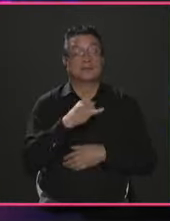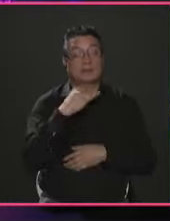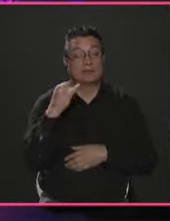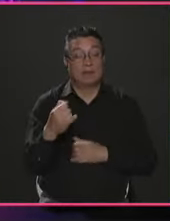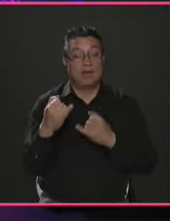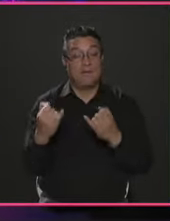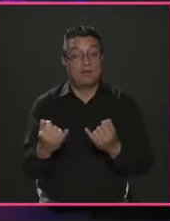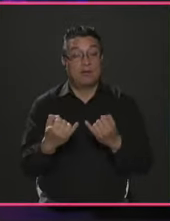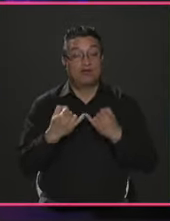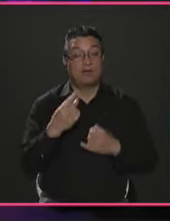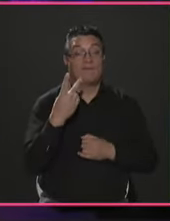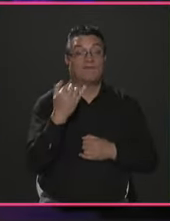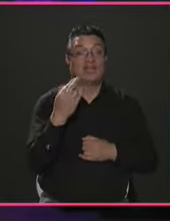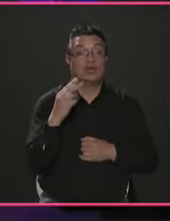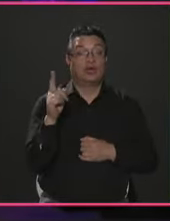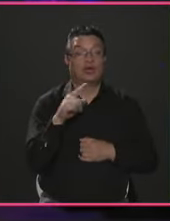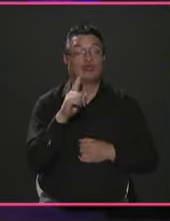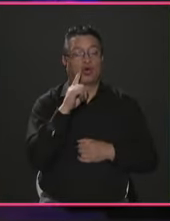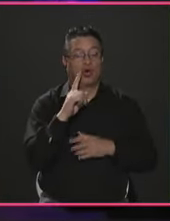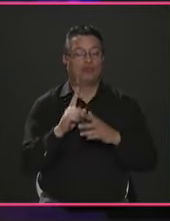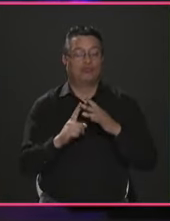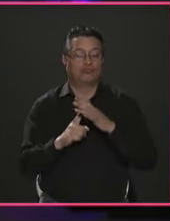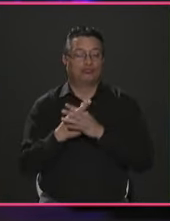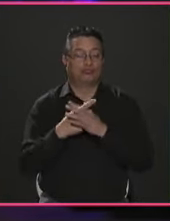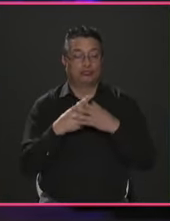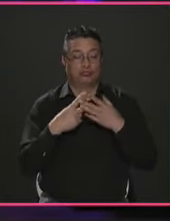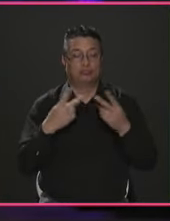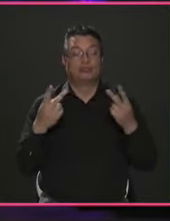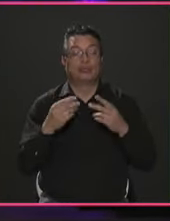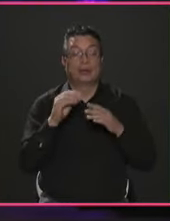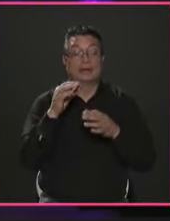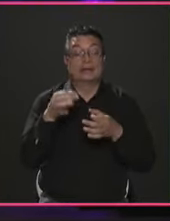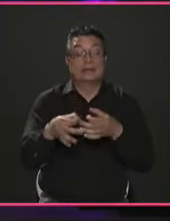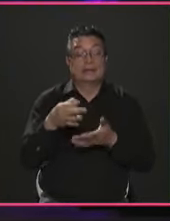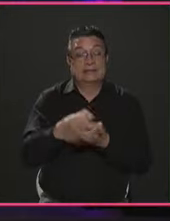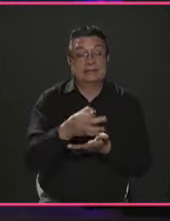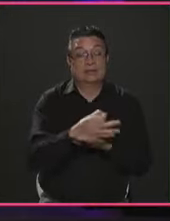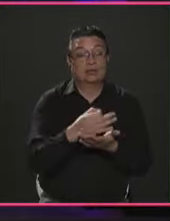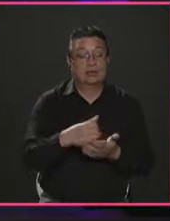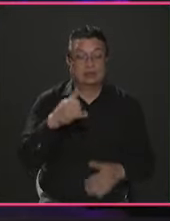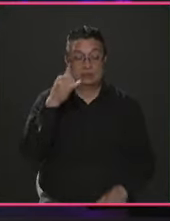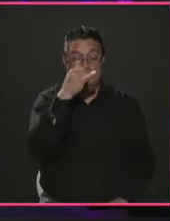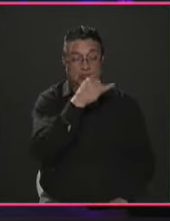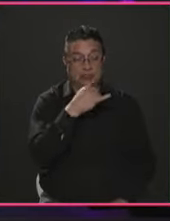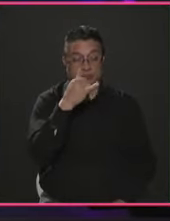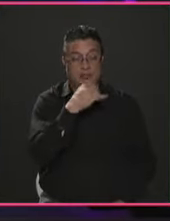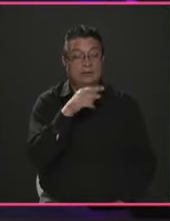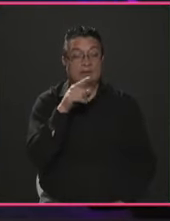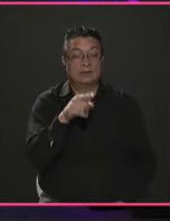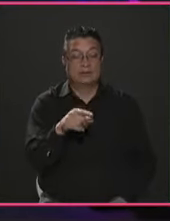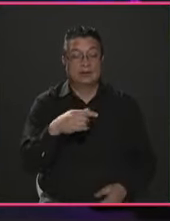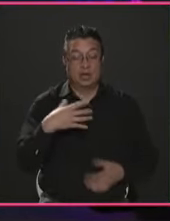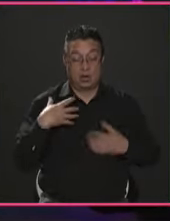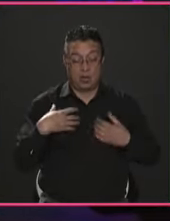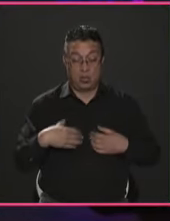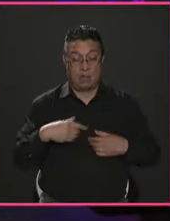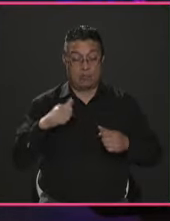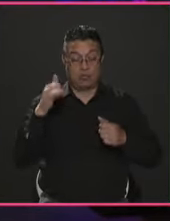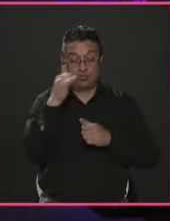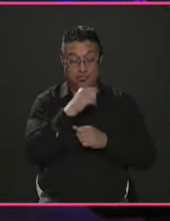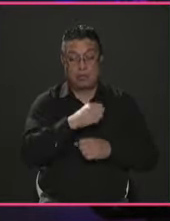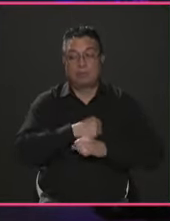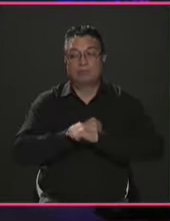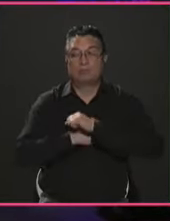la información del virus sale y infecta la célula pero lo que ocurre es que estos anticuerpos se juntan y